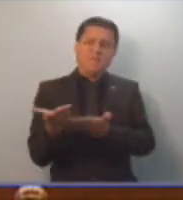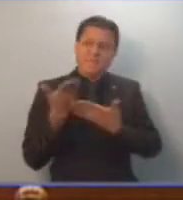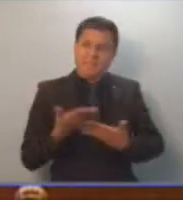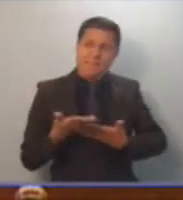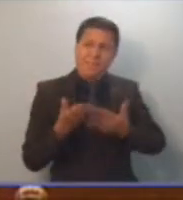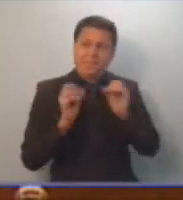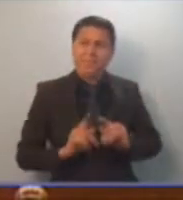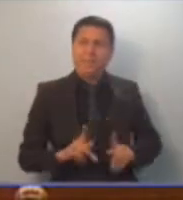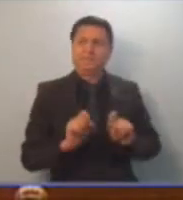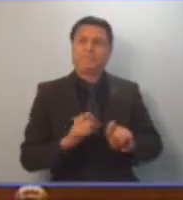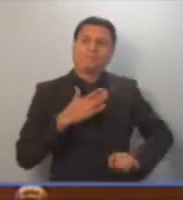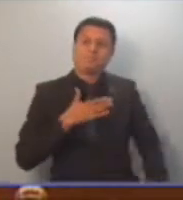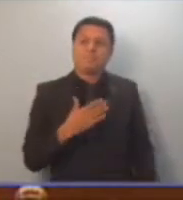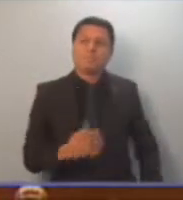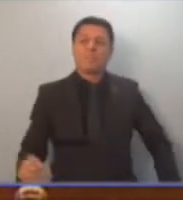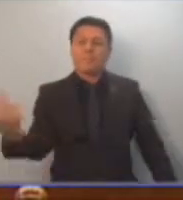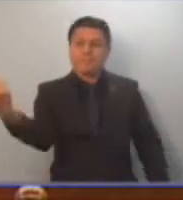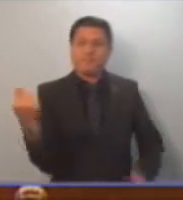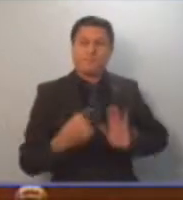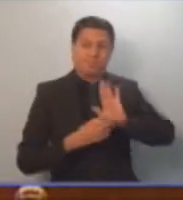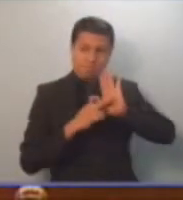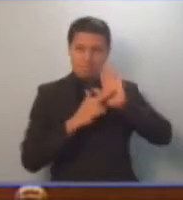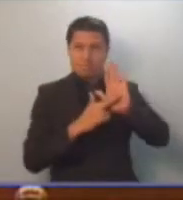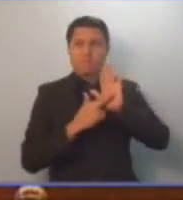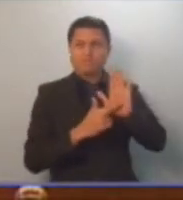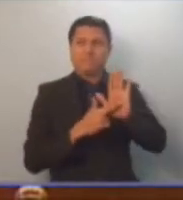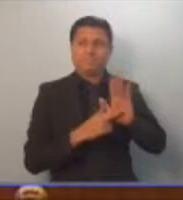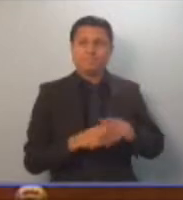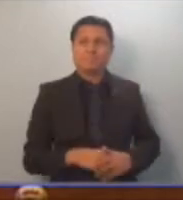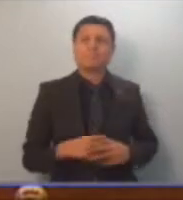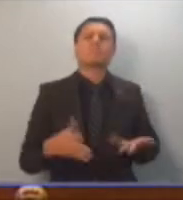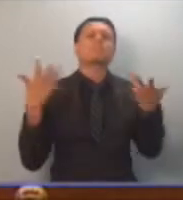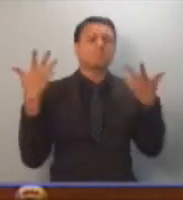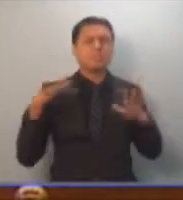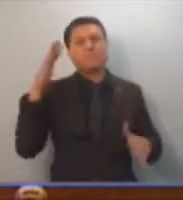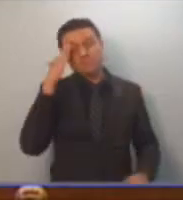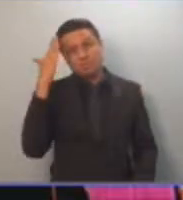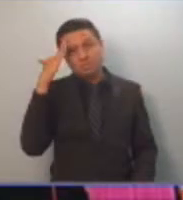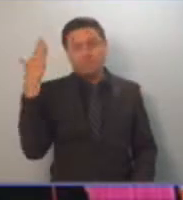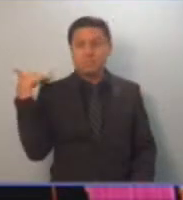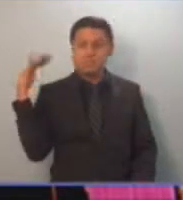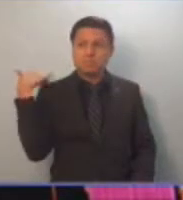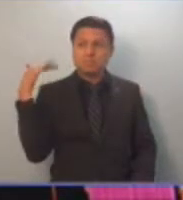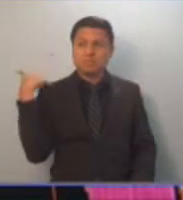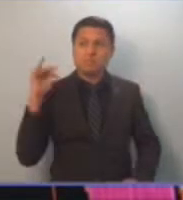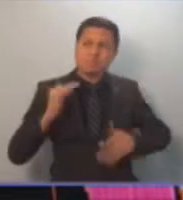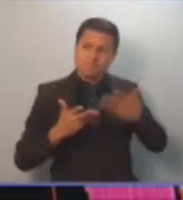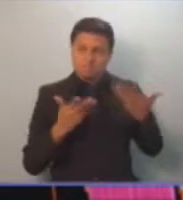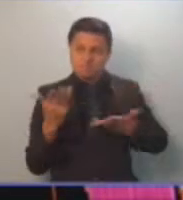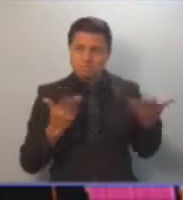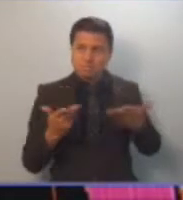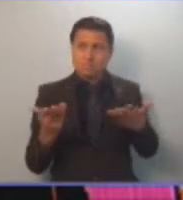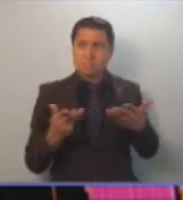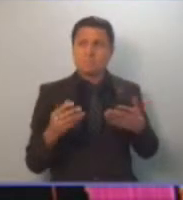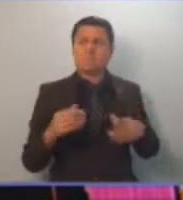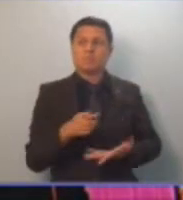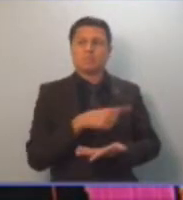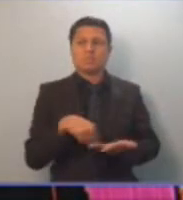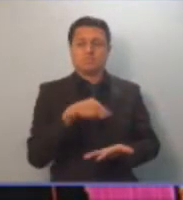de tener un destacado representante de amplia experiencia en el servicio diplomático de la Santa